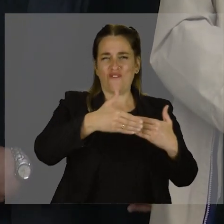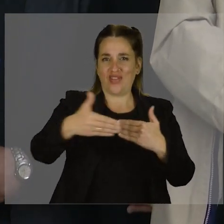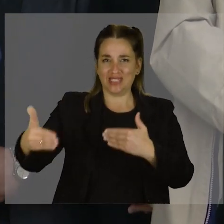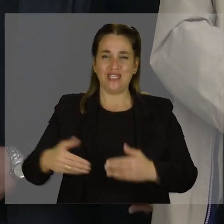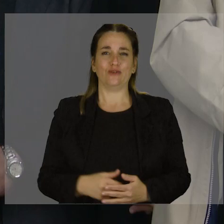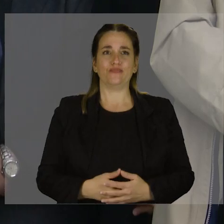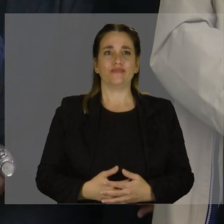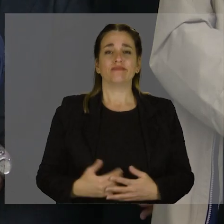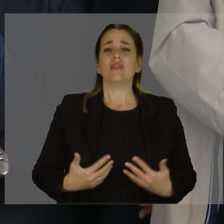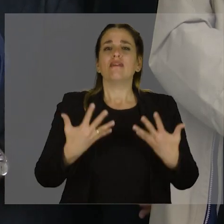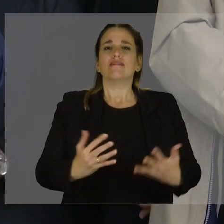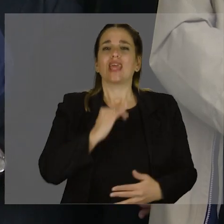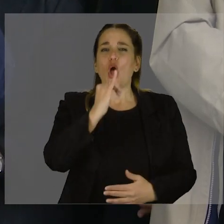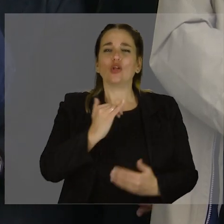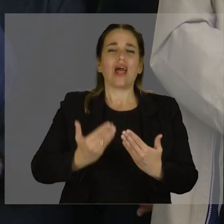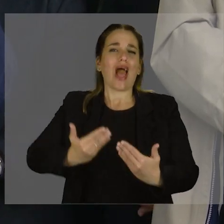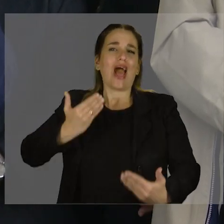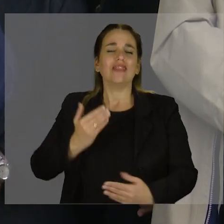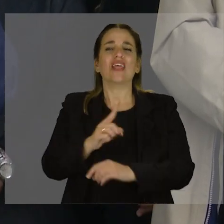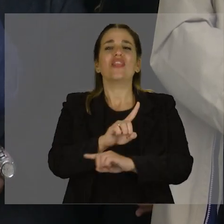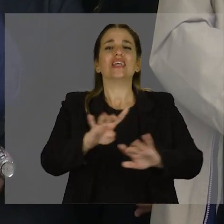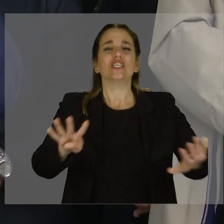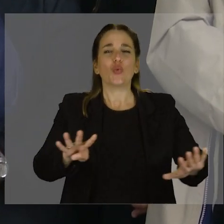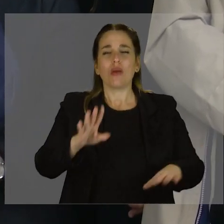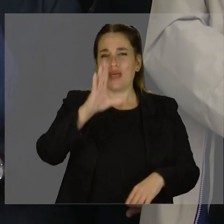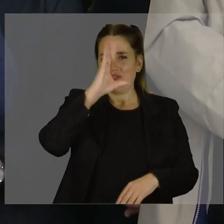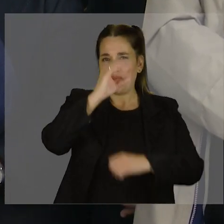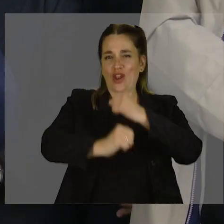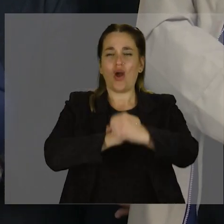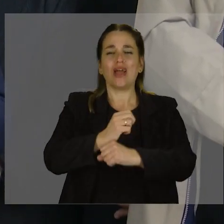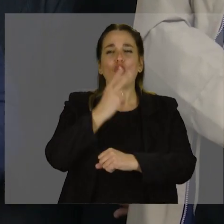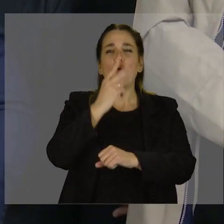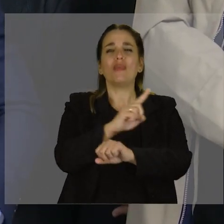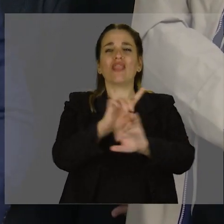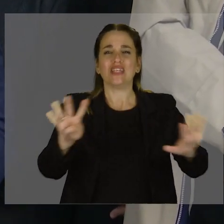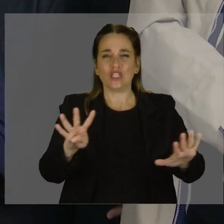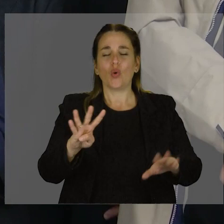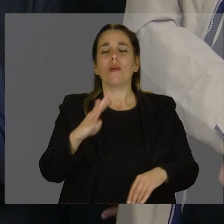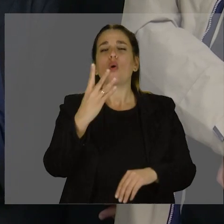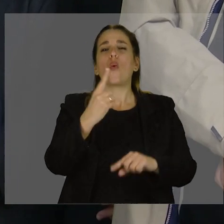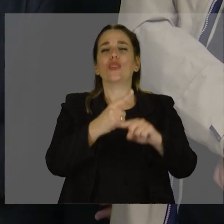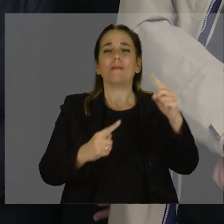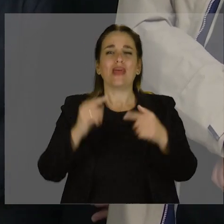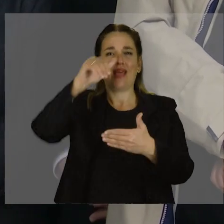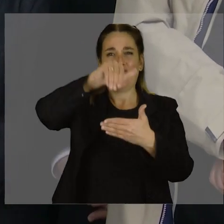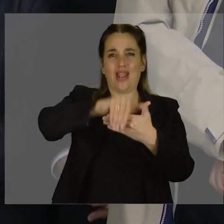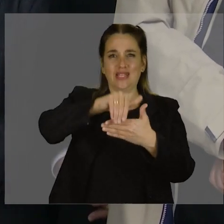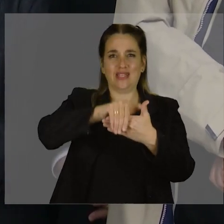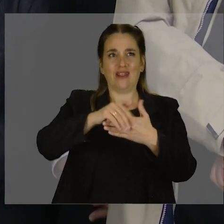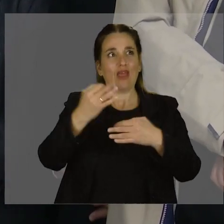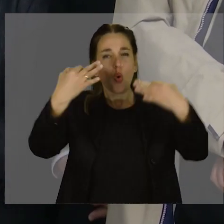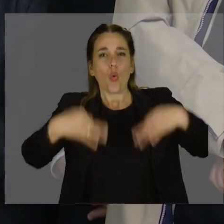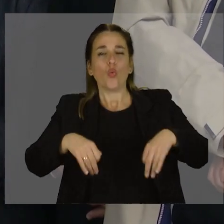para atrás. Voy a ir al 19 de febrero del 2019 a las 4:30 de la